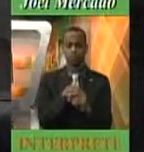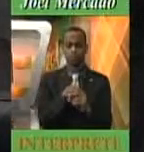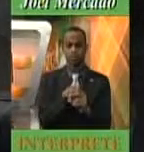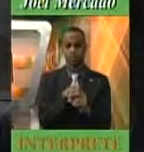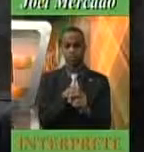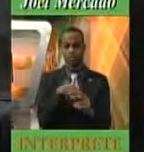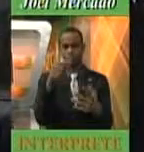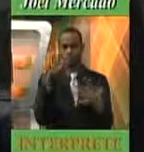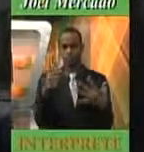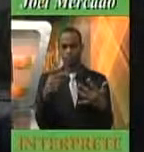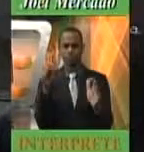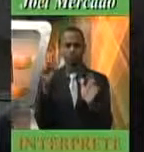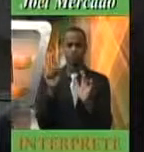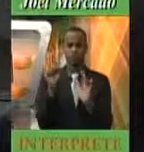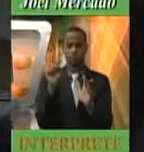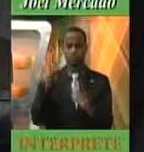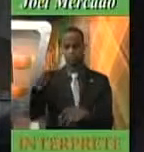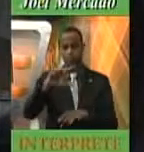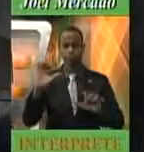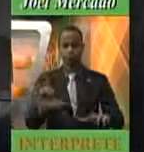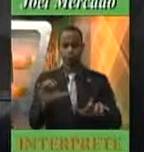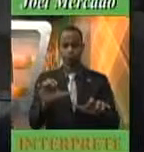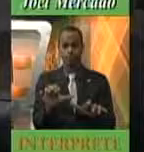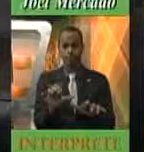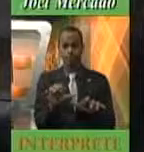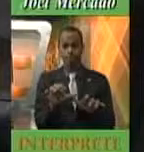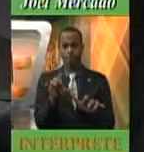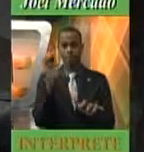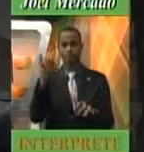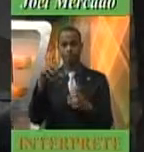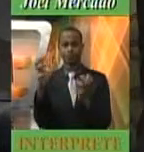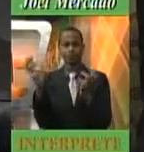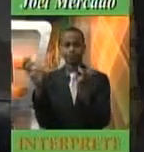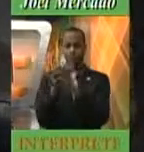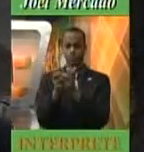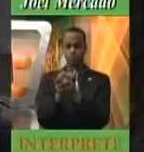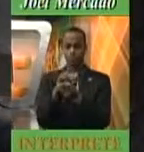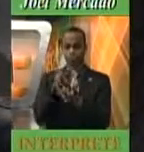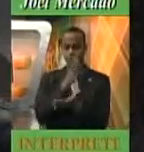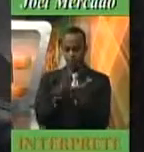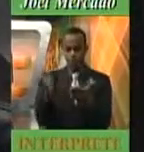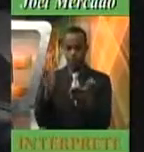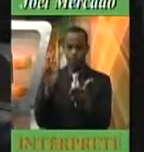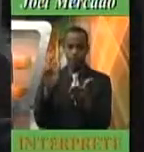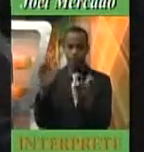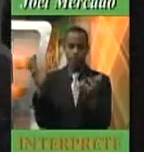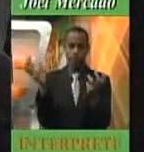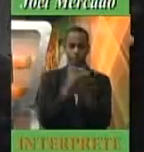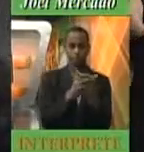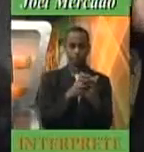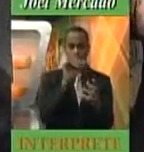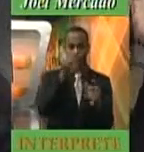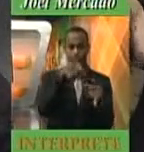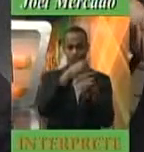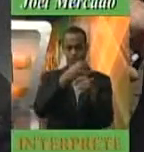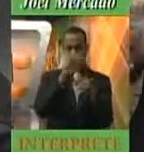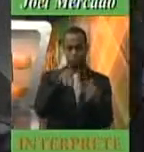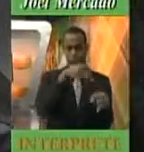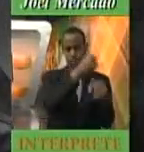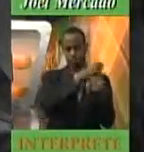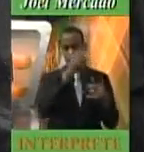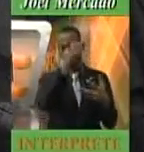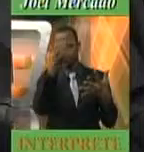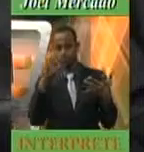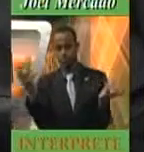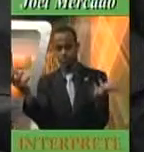laceran y que son de orden público. Y ahí viene entonces la transversalidad del tema de ustedes con las instituciones de orden